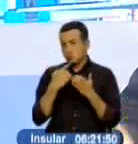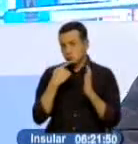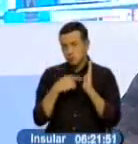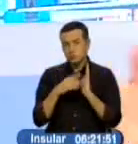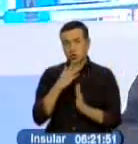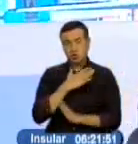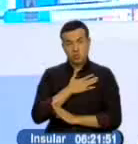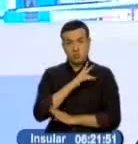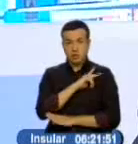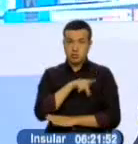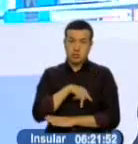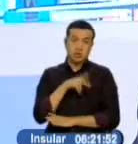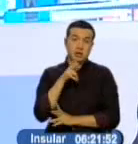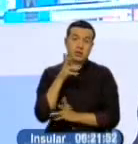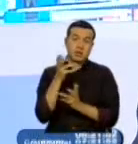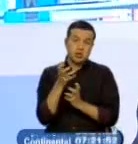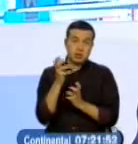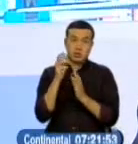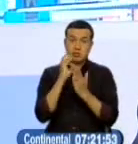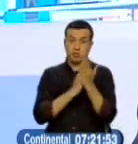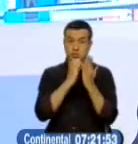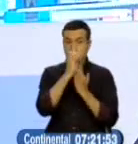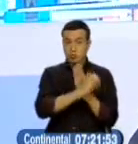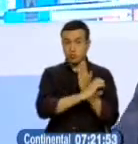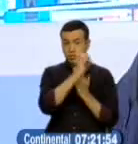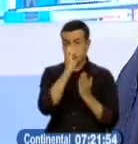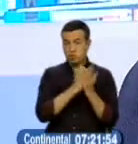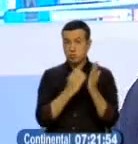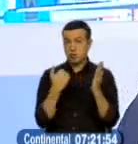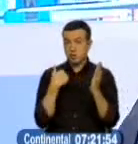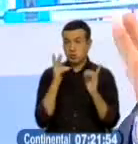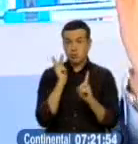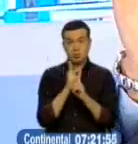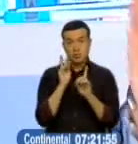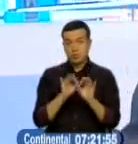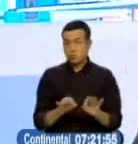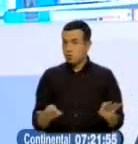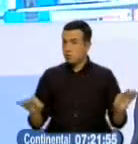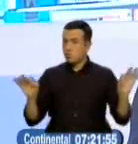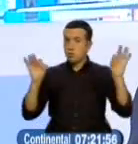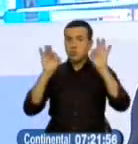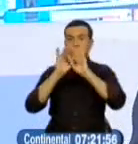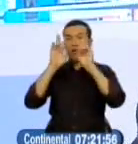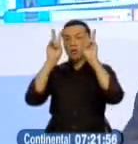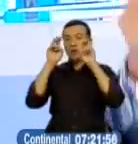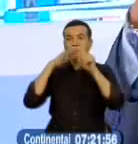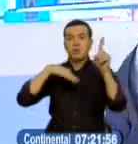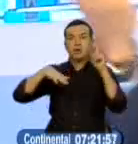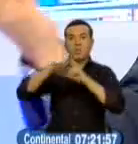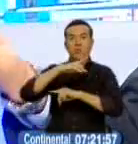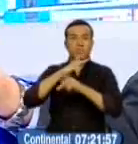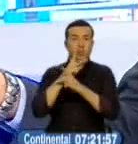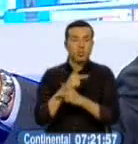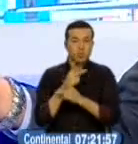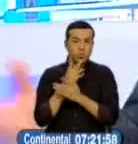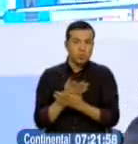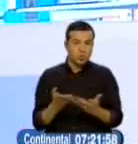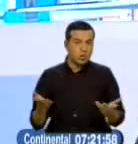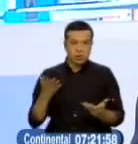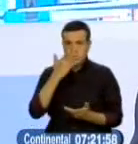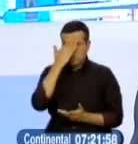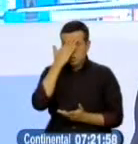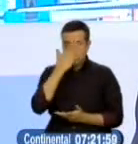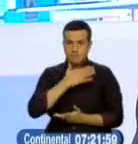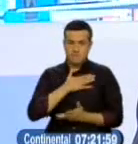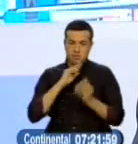a mí en lo particular me gustaría que esa malla tenga un énfasis sumamente fuerte en los temas ambientales, justamente por